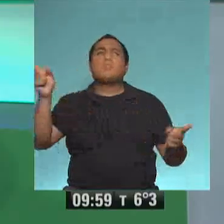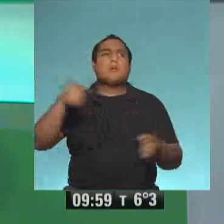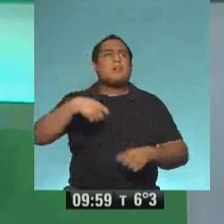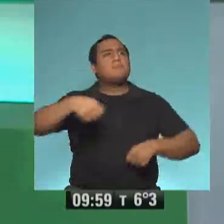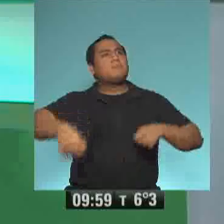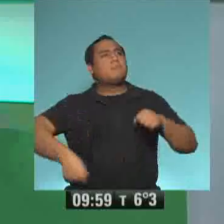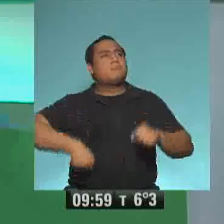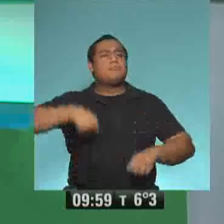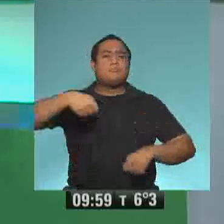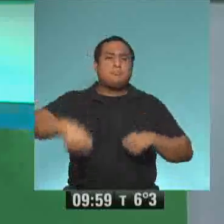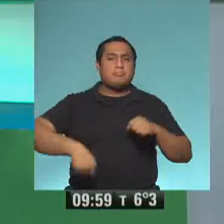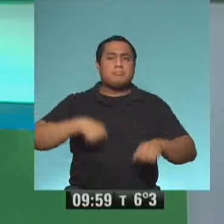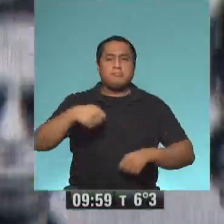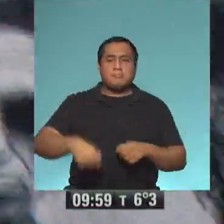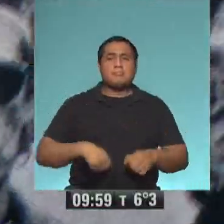musical.